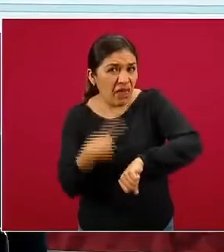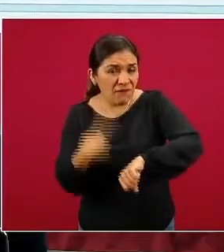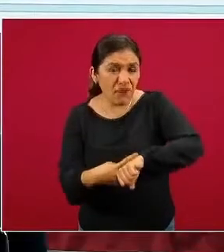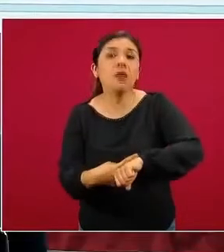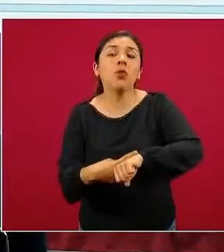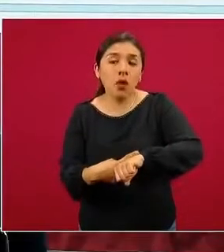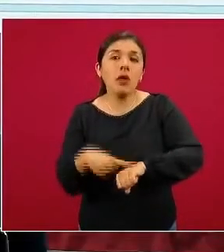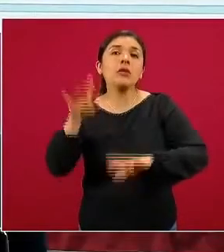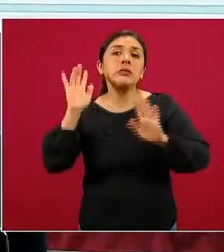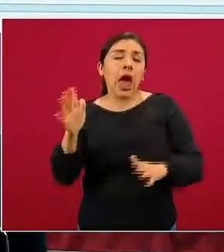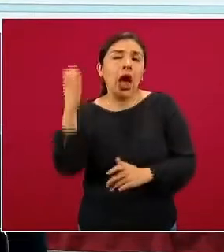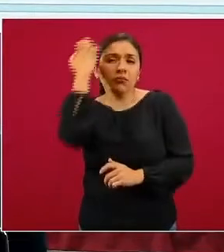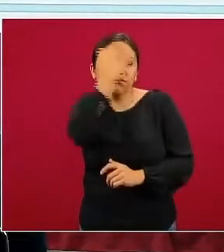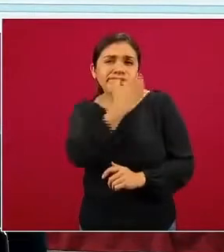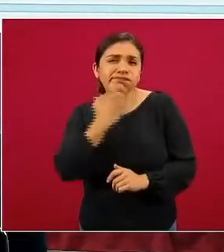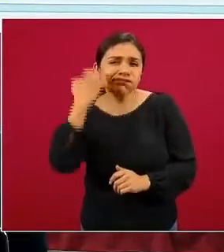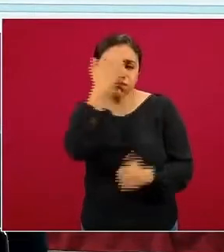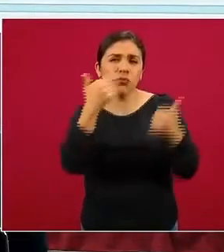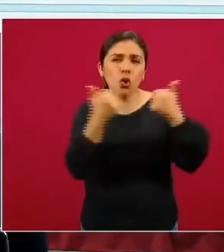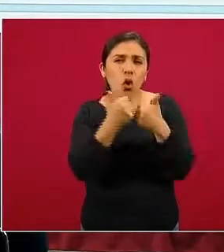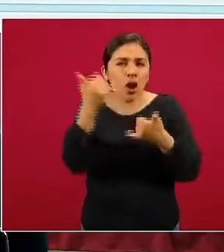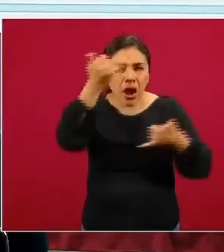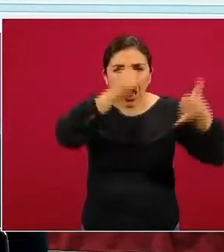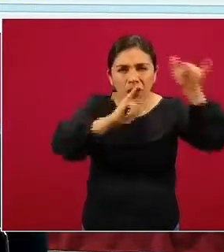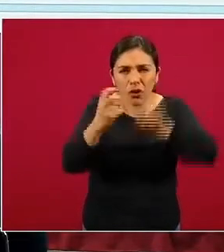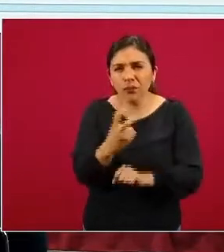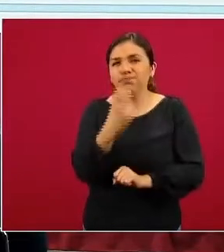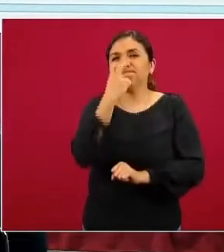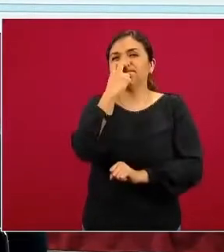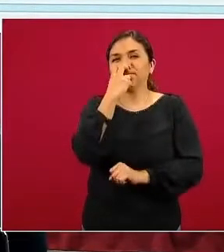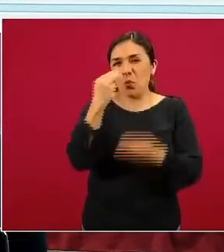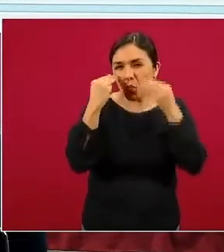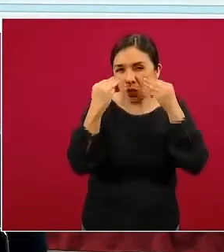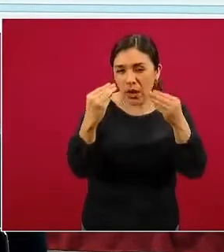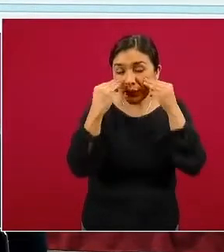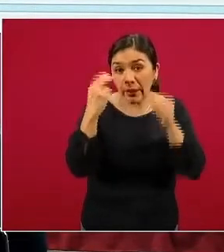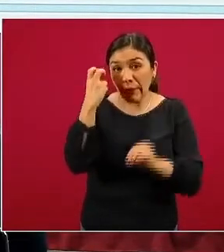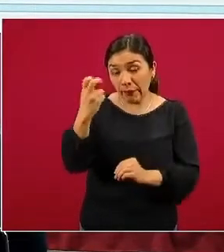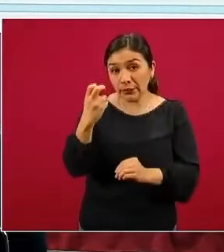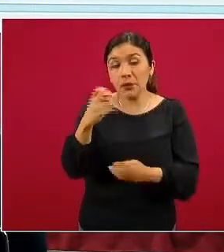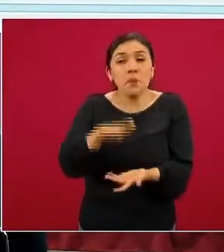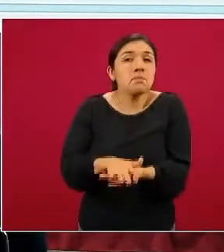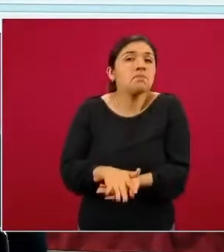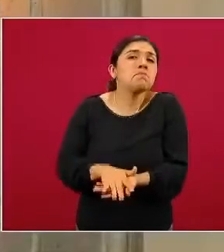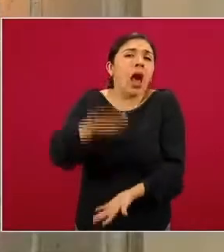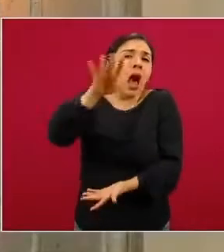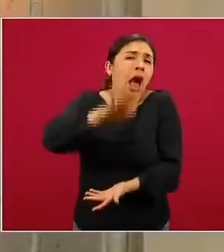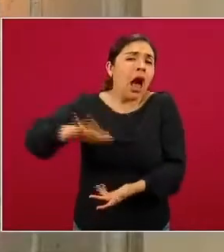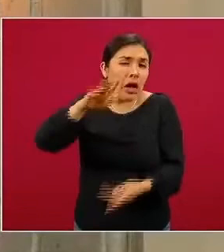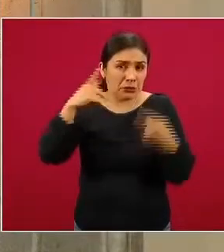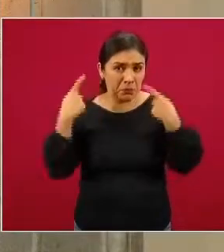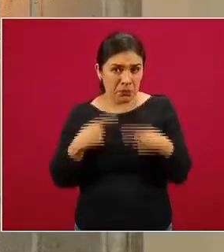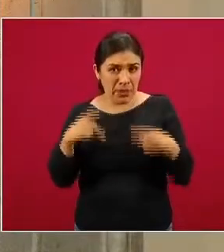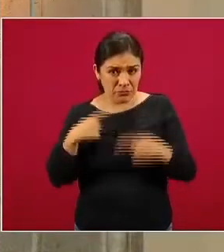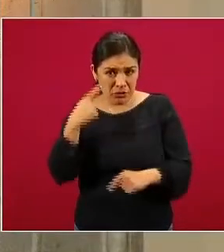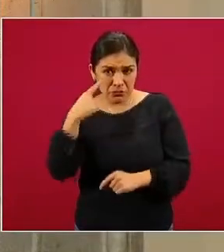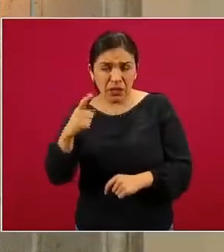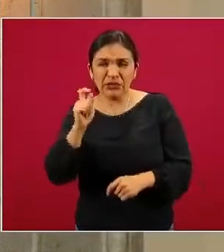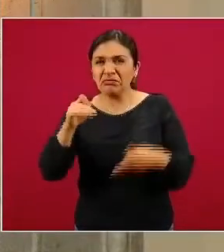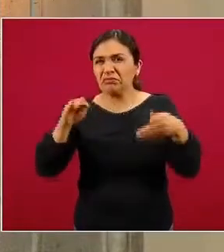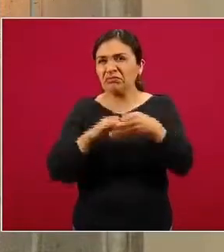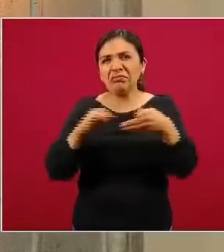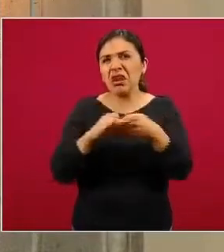enfermedad, entraron a un protocolo de estudio. Este protocolo de estudio, en la gran mayoría de ellas,